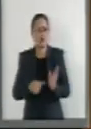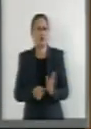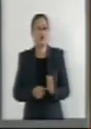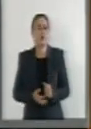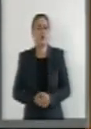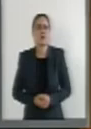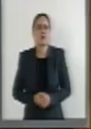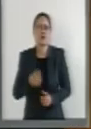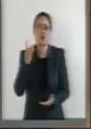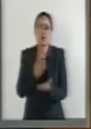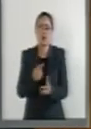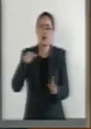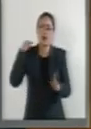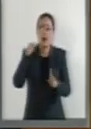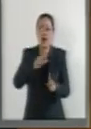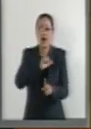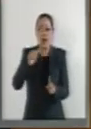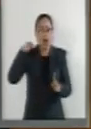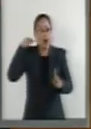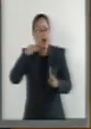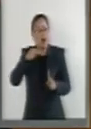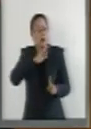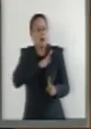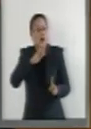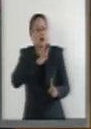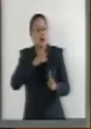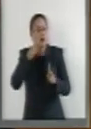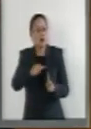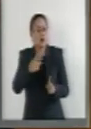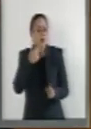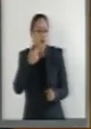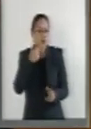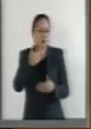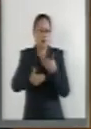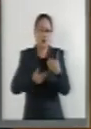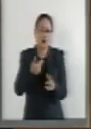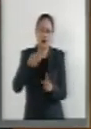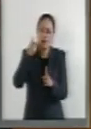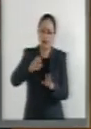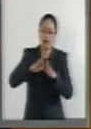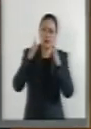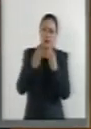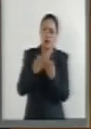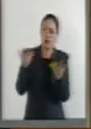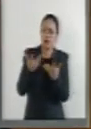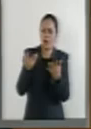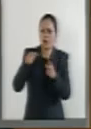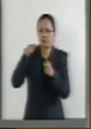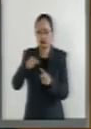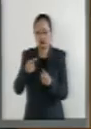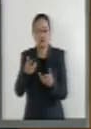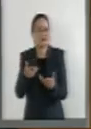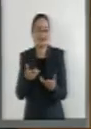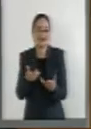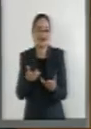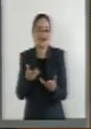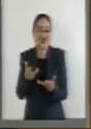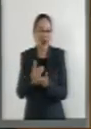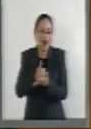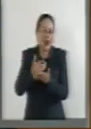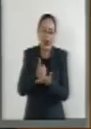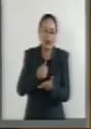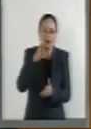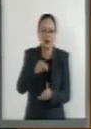Y no nada más a la búsqueda de utilidades y de maximización de la renta.